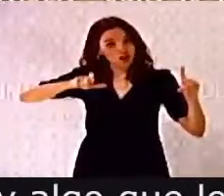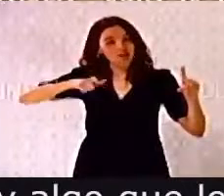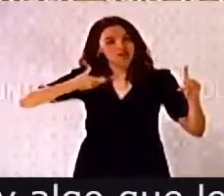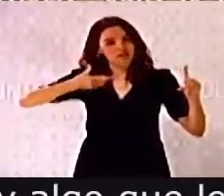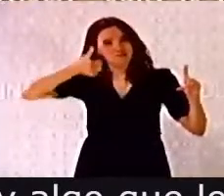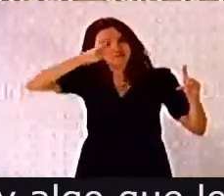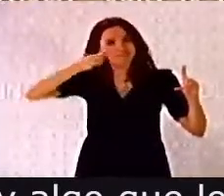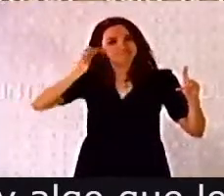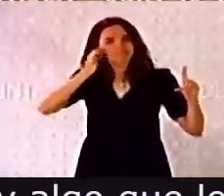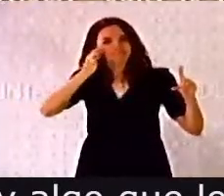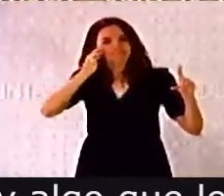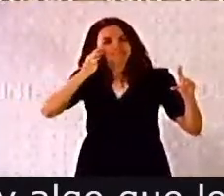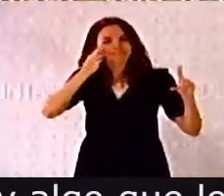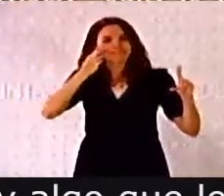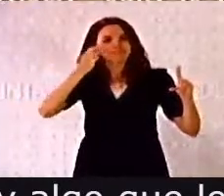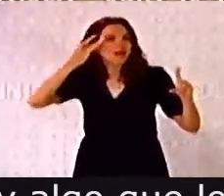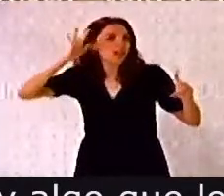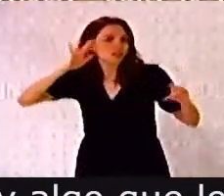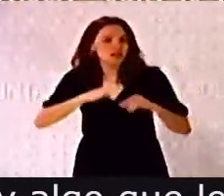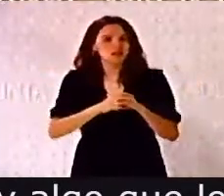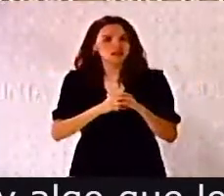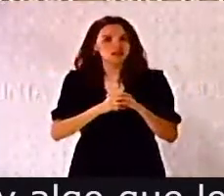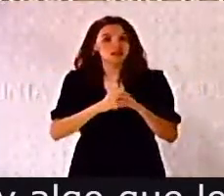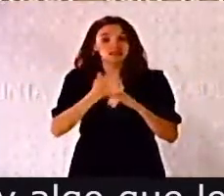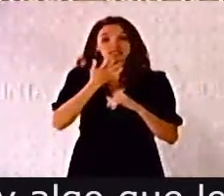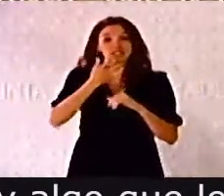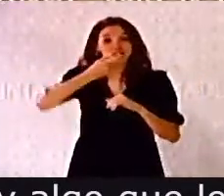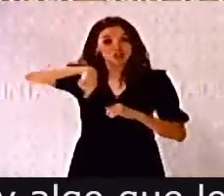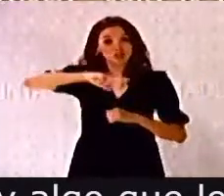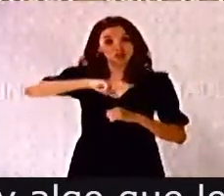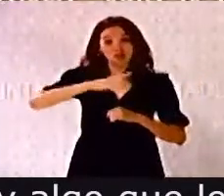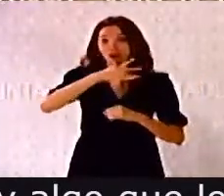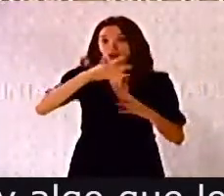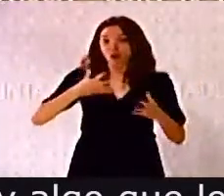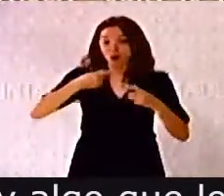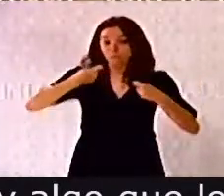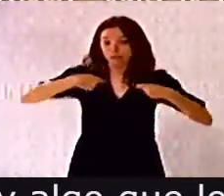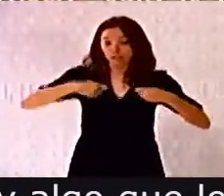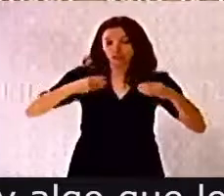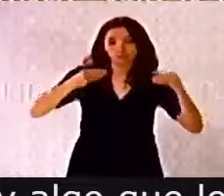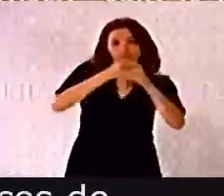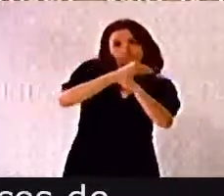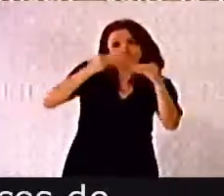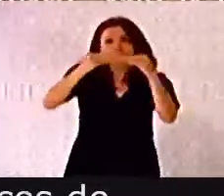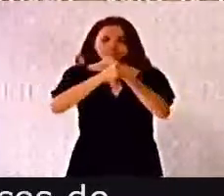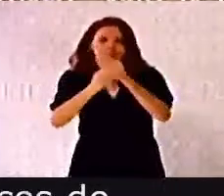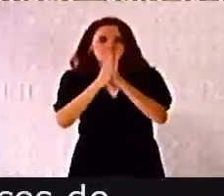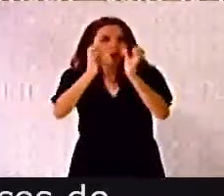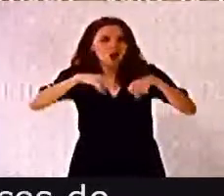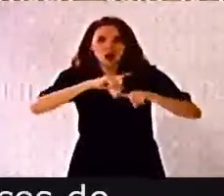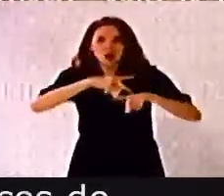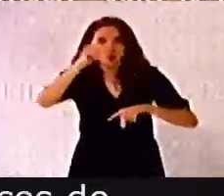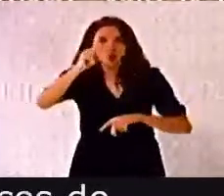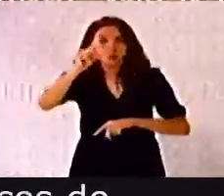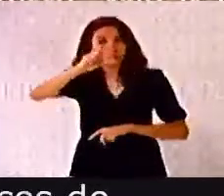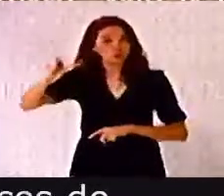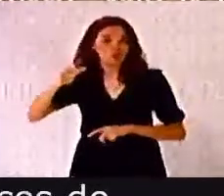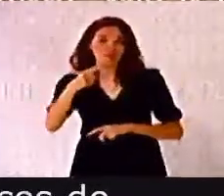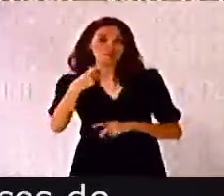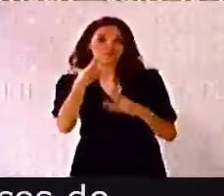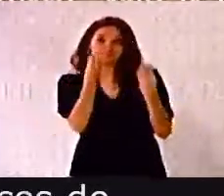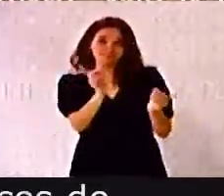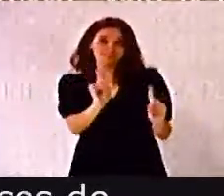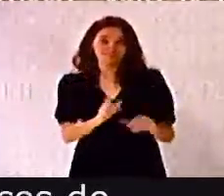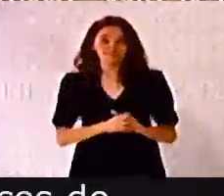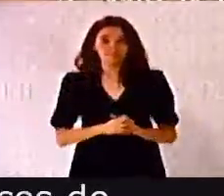entender, es que no seamos capaces de ponernos de acuerdo en las cosas que tenemos que hacer. Aunque las decisiones ahora, como ya no estamos